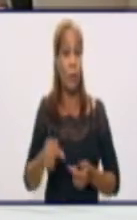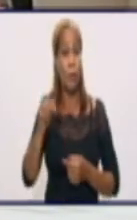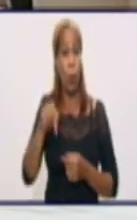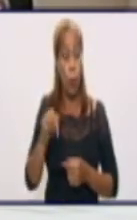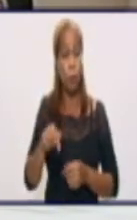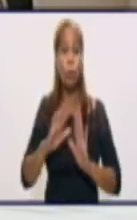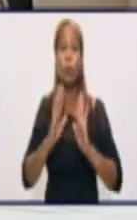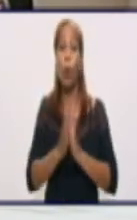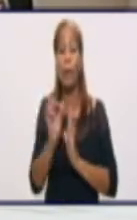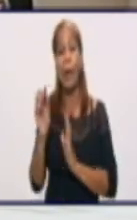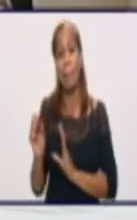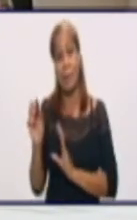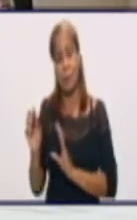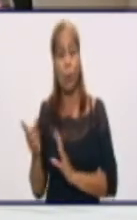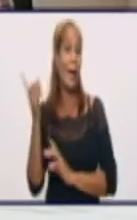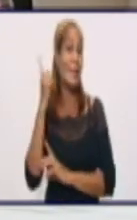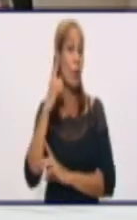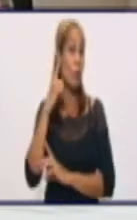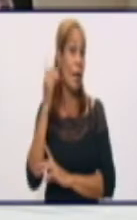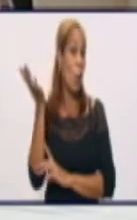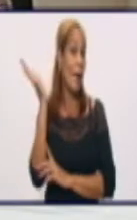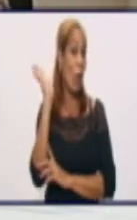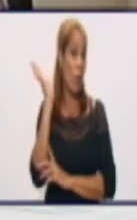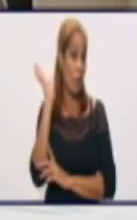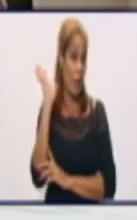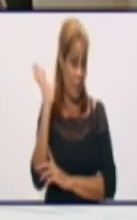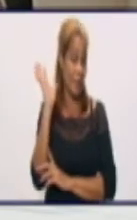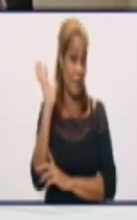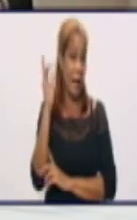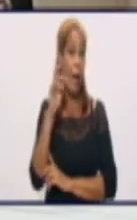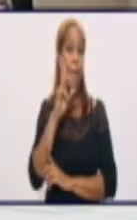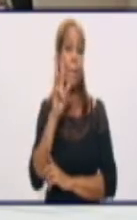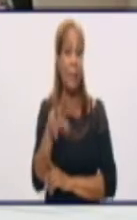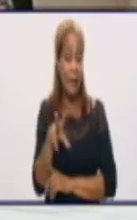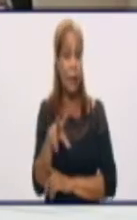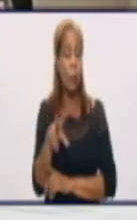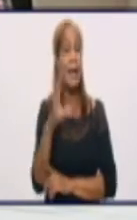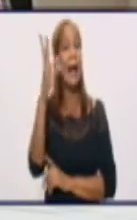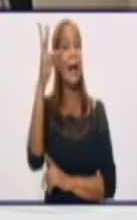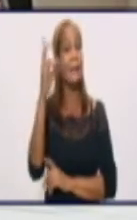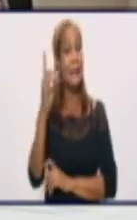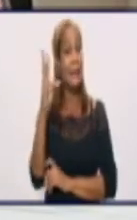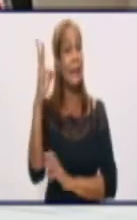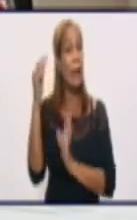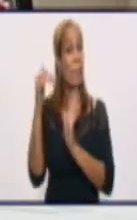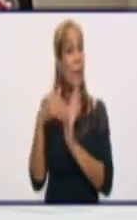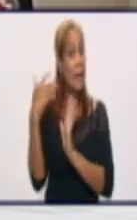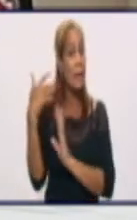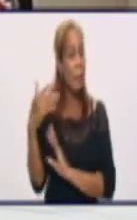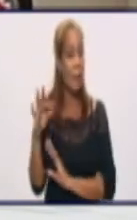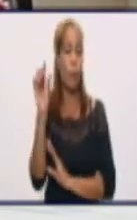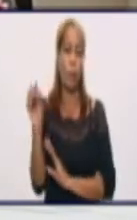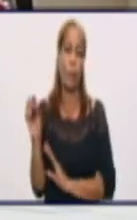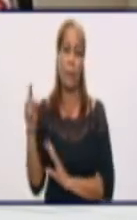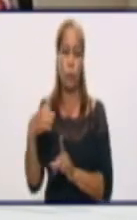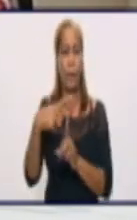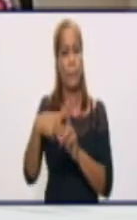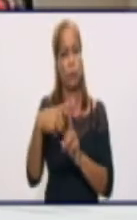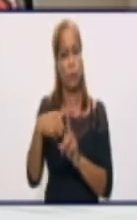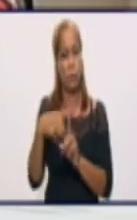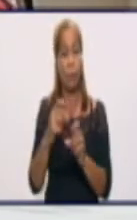Durán vio la cifra alarmante que tiene el país y asimismo la cifra de fallecidos, por supuesto, en la medida que incrementa el número de confirmados,